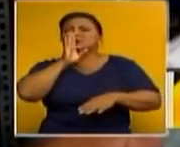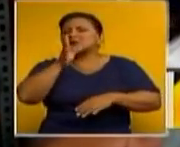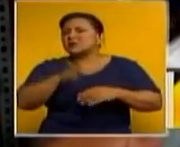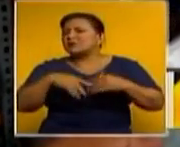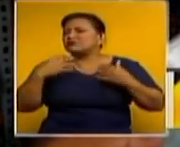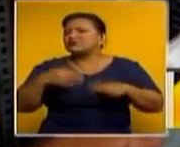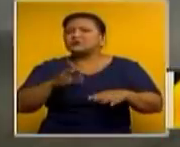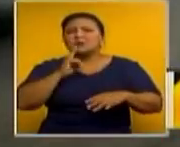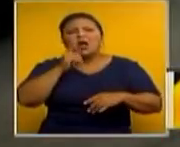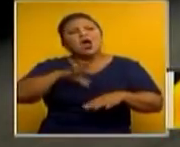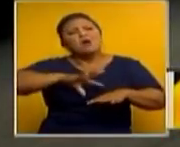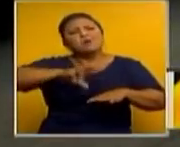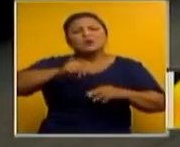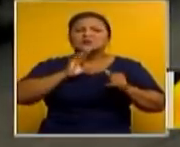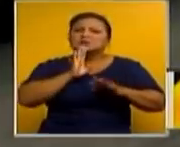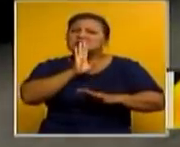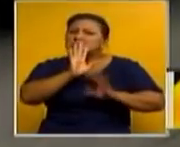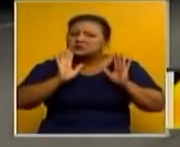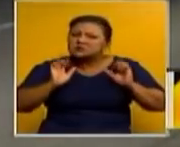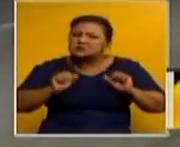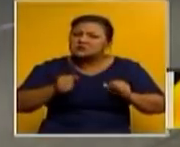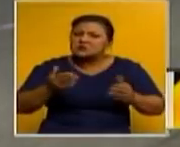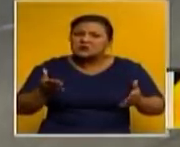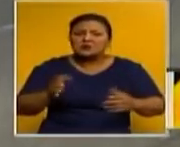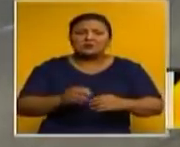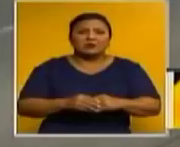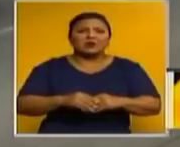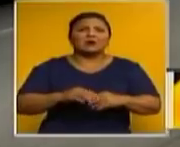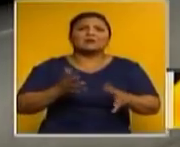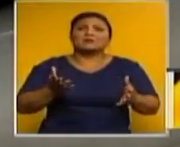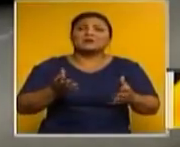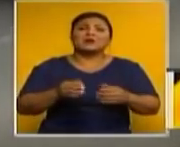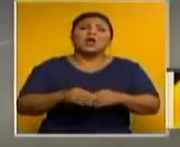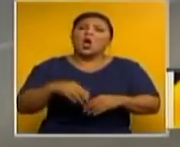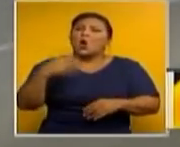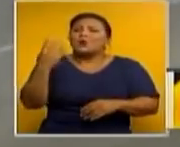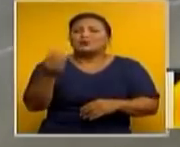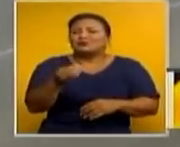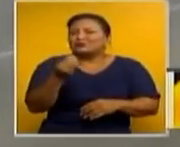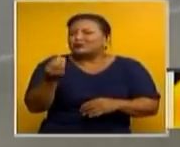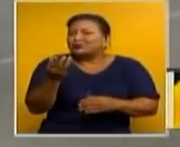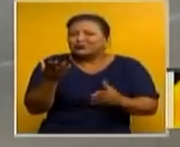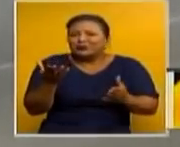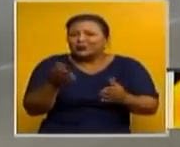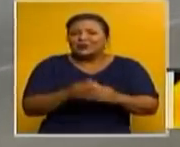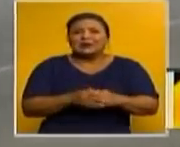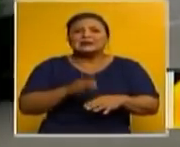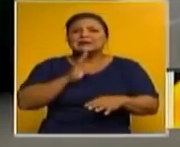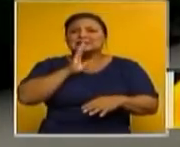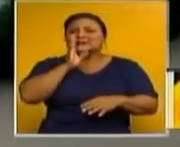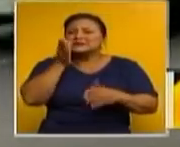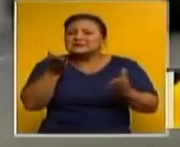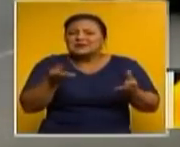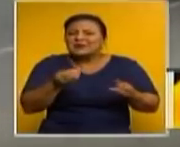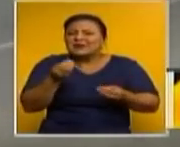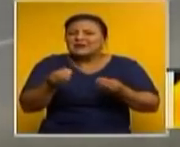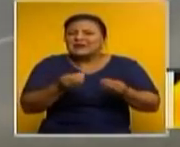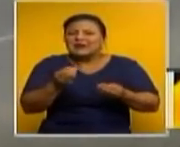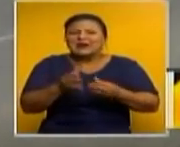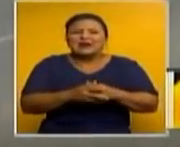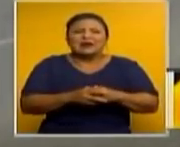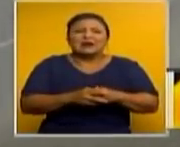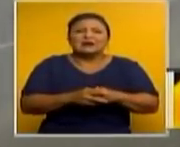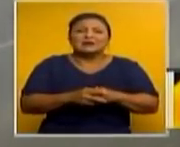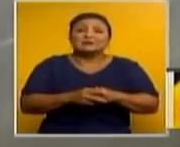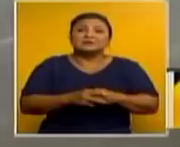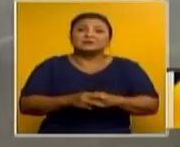se escucha que le roban. El problema que hay aquí es los jóvenes que usan la droga, eso